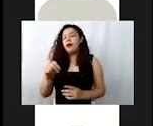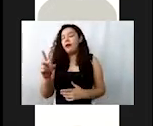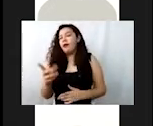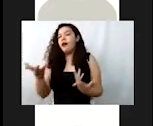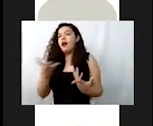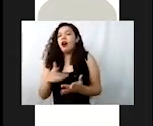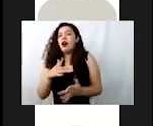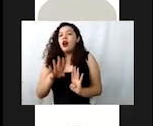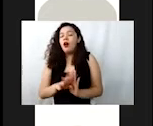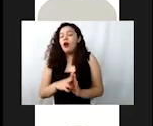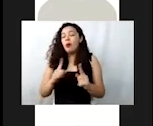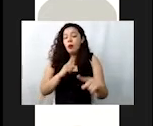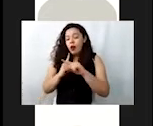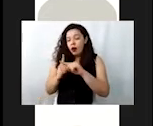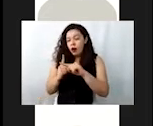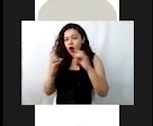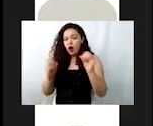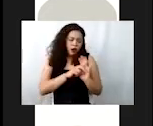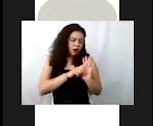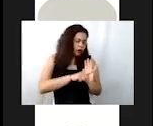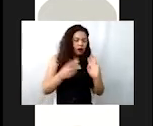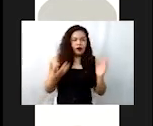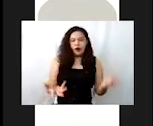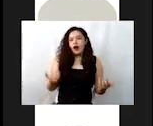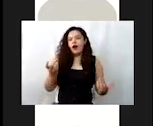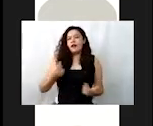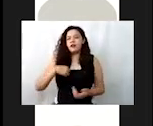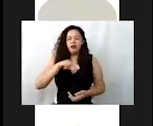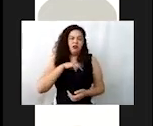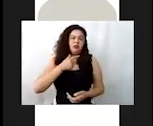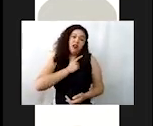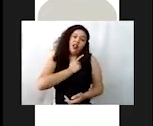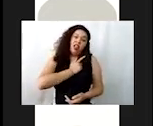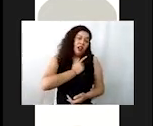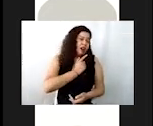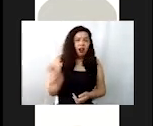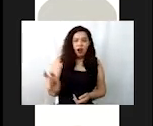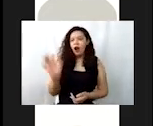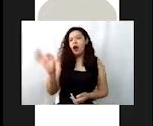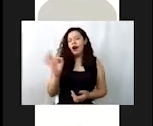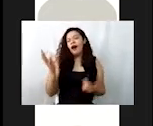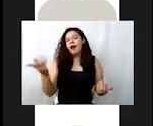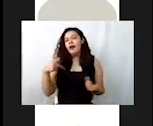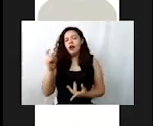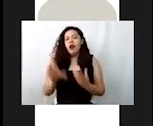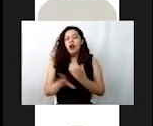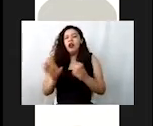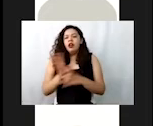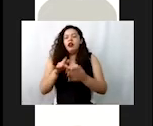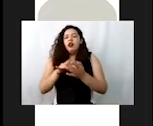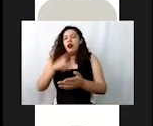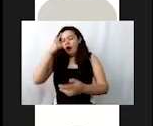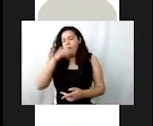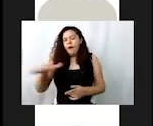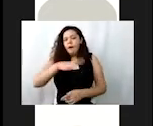tanto positiva como negativamente, aunque a veces al gobierno no le guste mucho, pero es una de las aportaciones que tiene que tener la